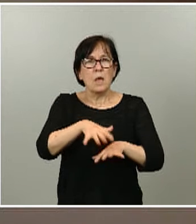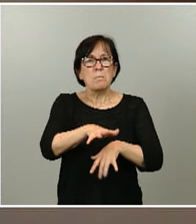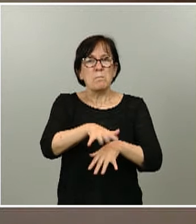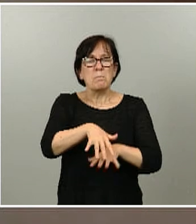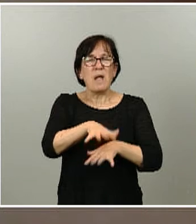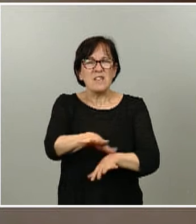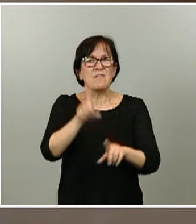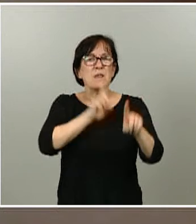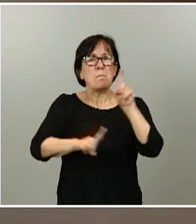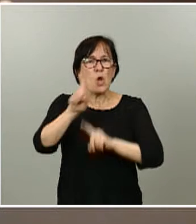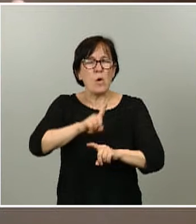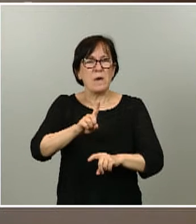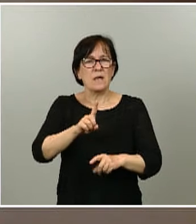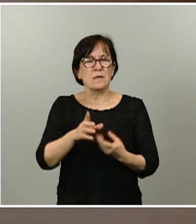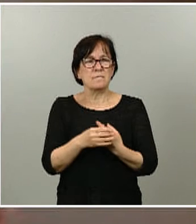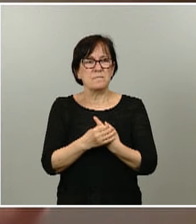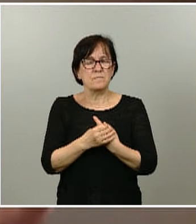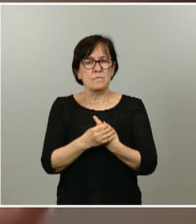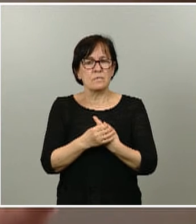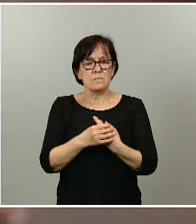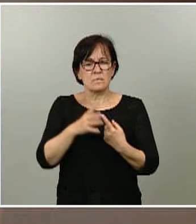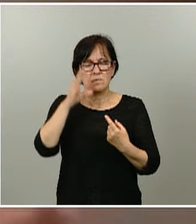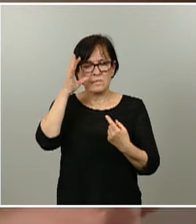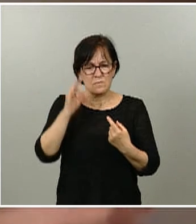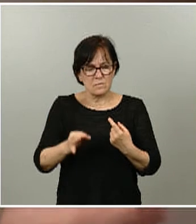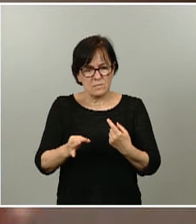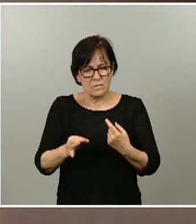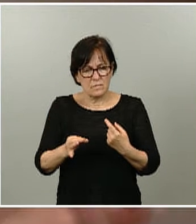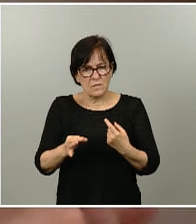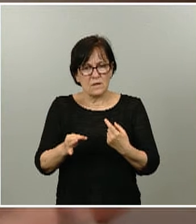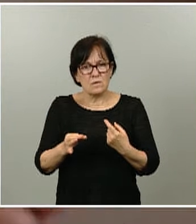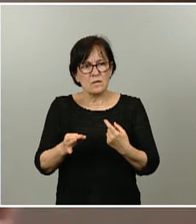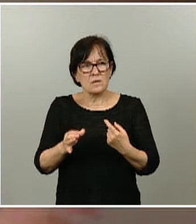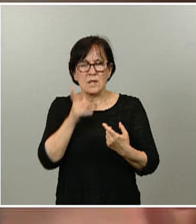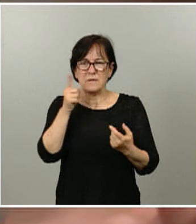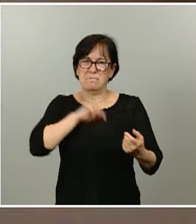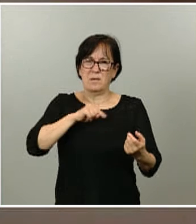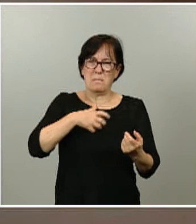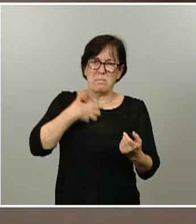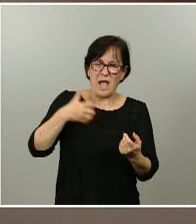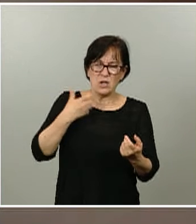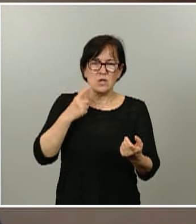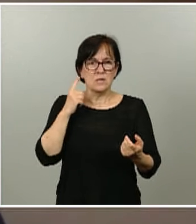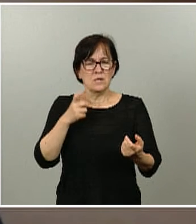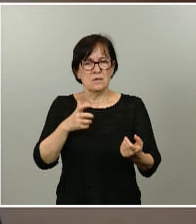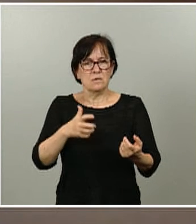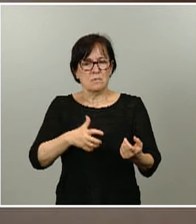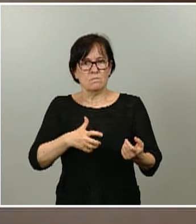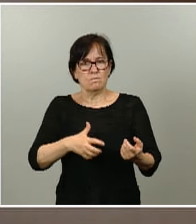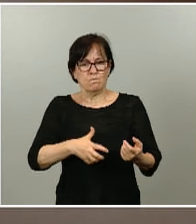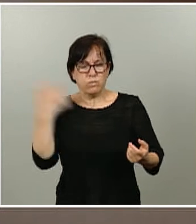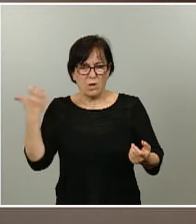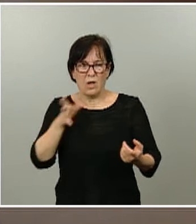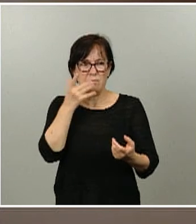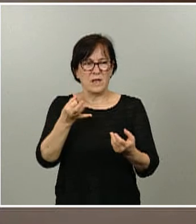y ¿crees que son evidencia de un cierto malestar o indignación con respecto a su